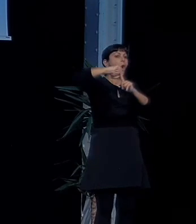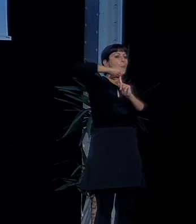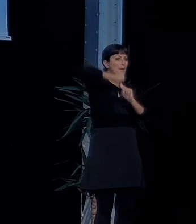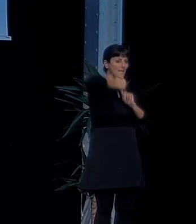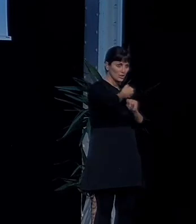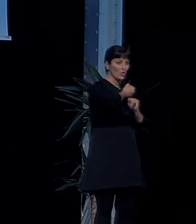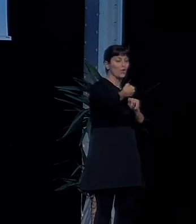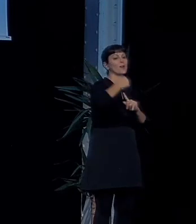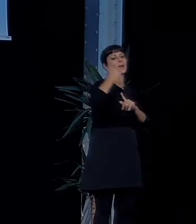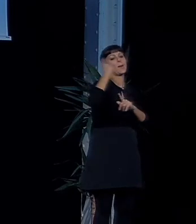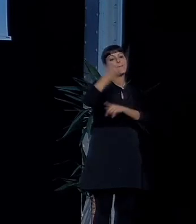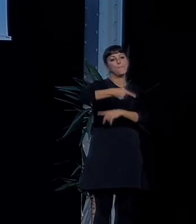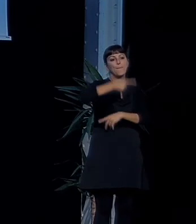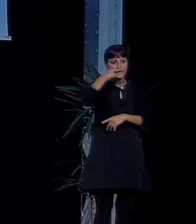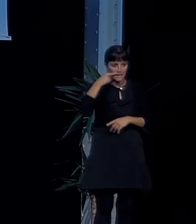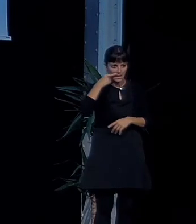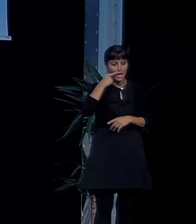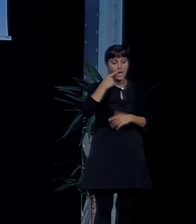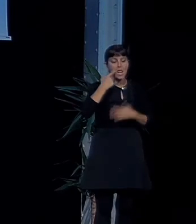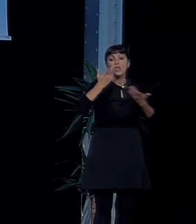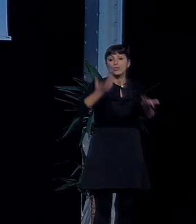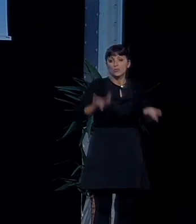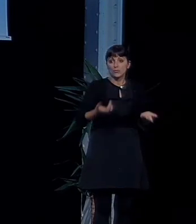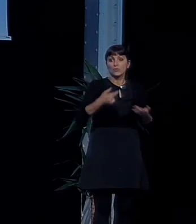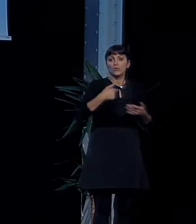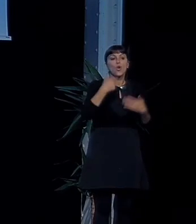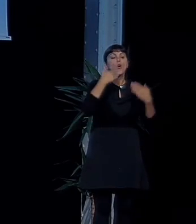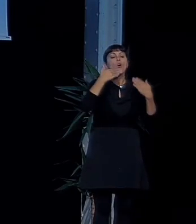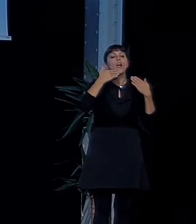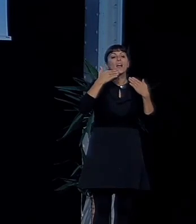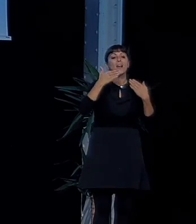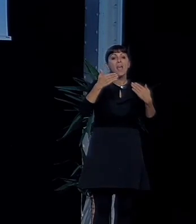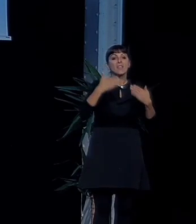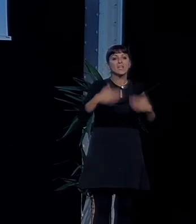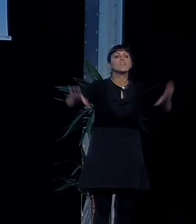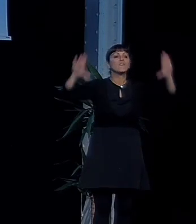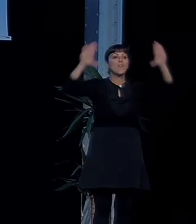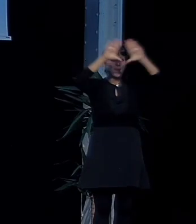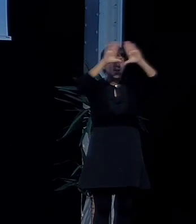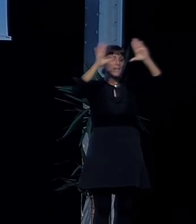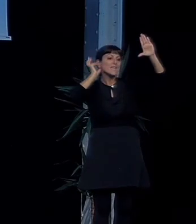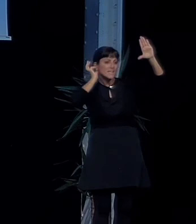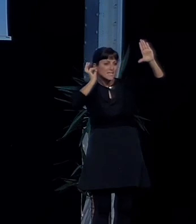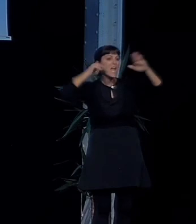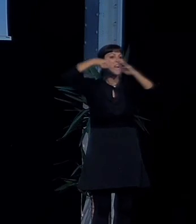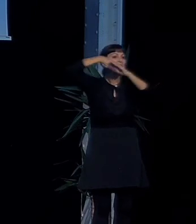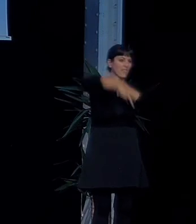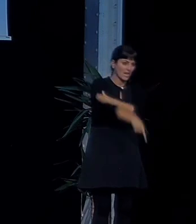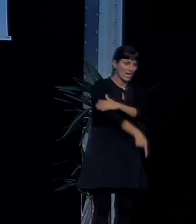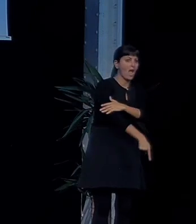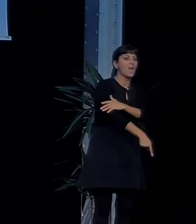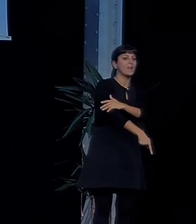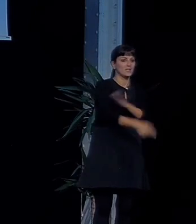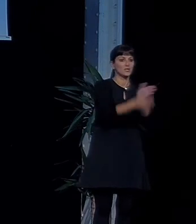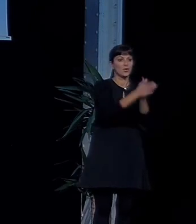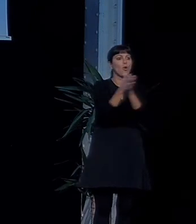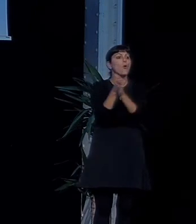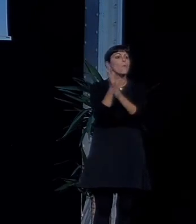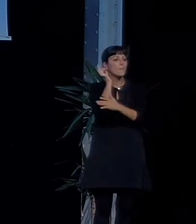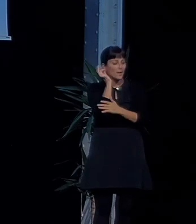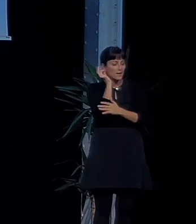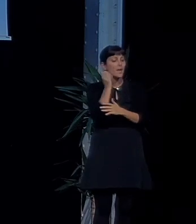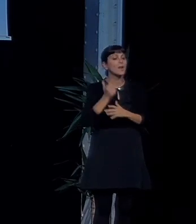pues nada, agradecerte mucho también haber recordado a las compañeras feministas radicales que también aprovechan,